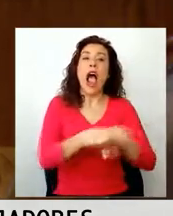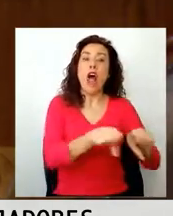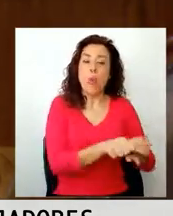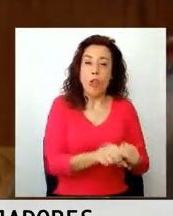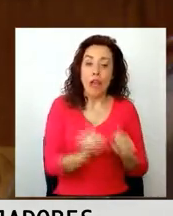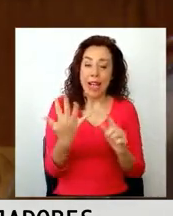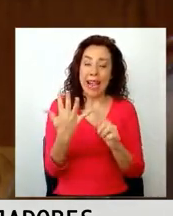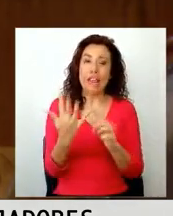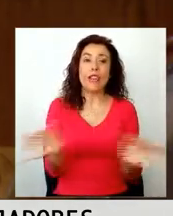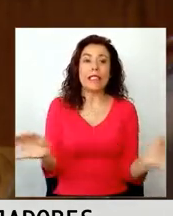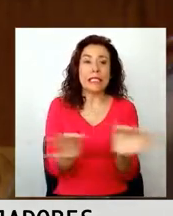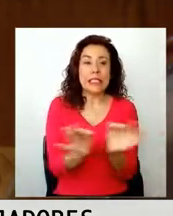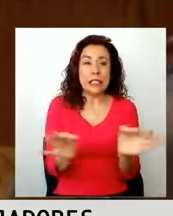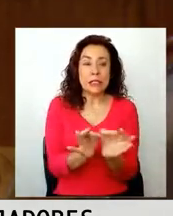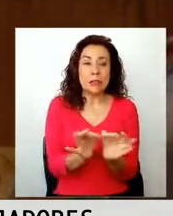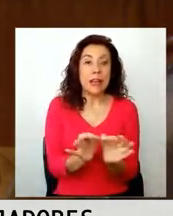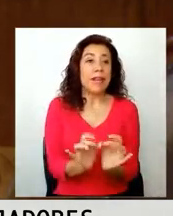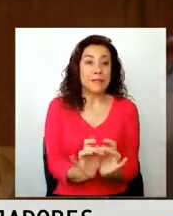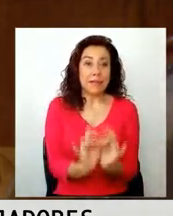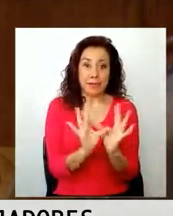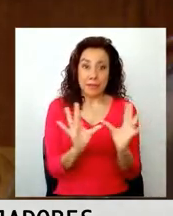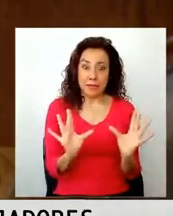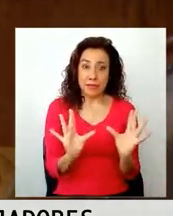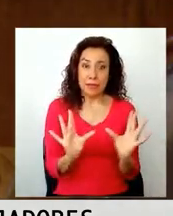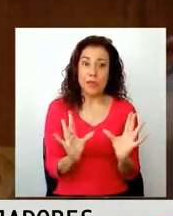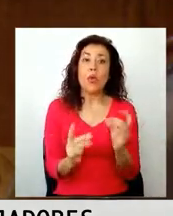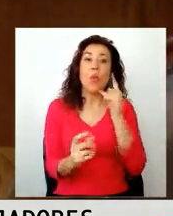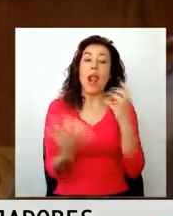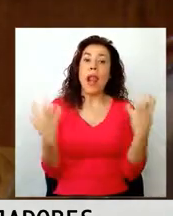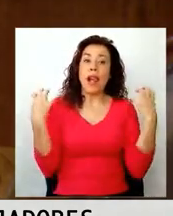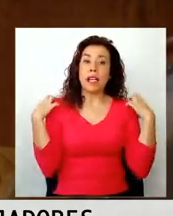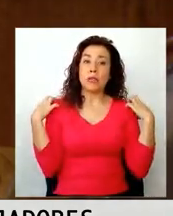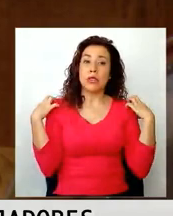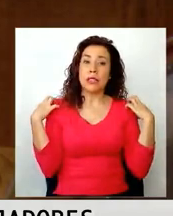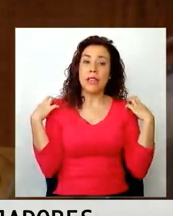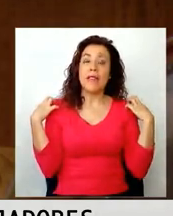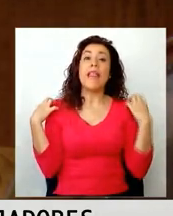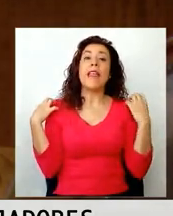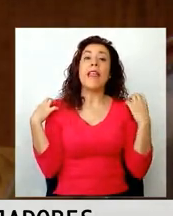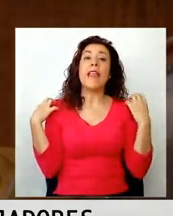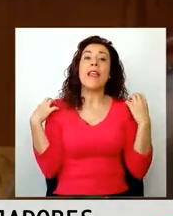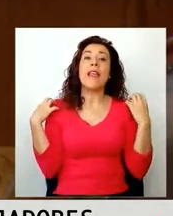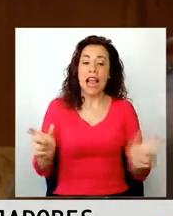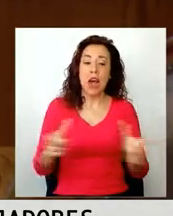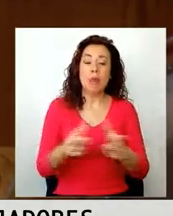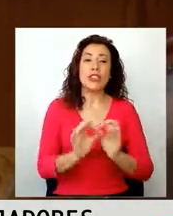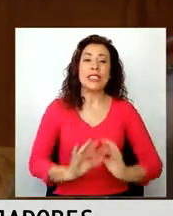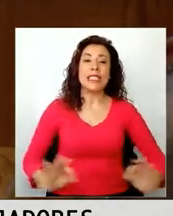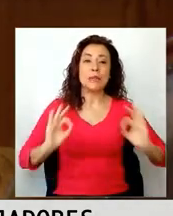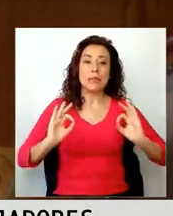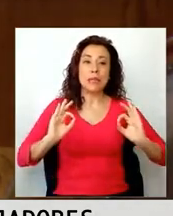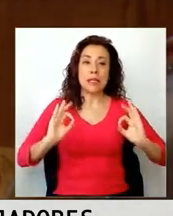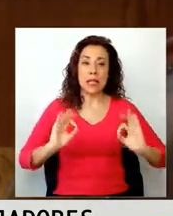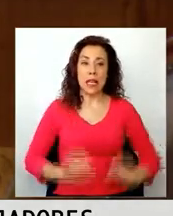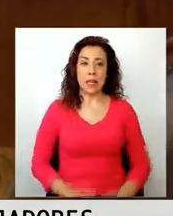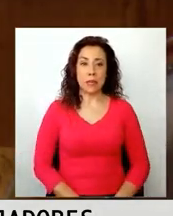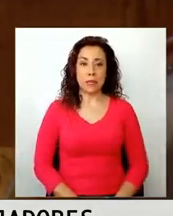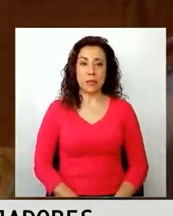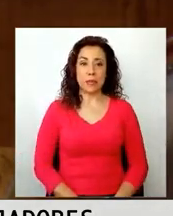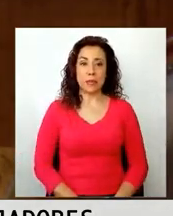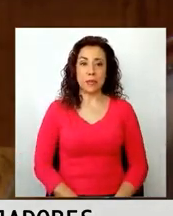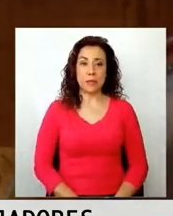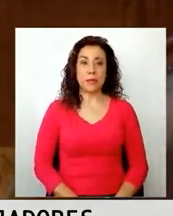en forma taxativa las funciones que tendrá dicha comisión especial en el artículo 6